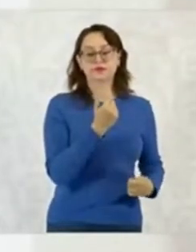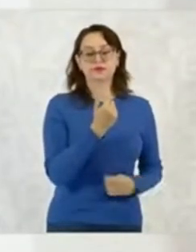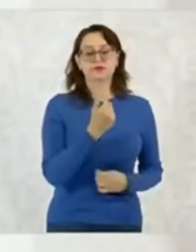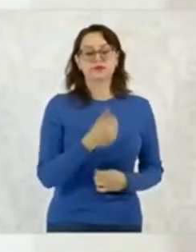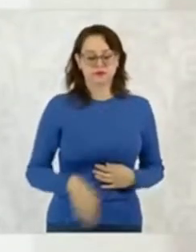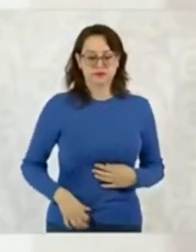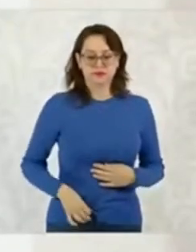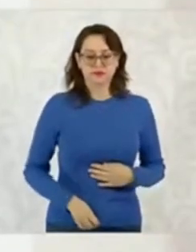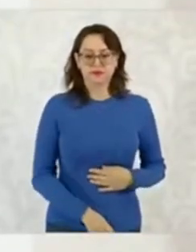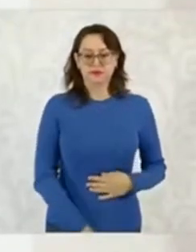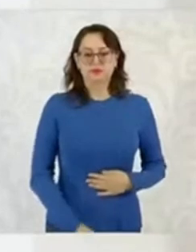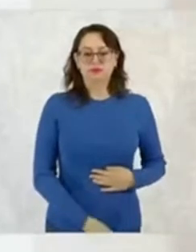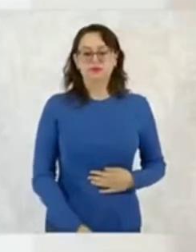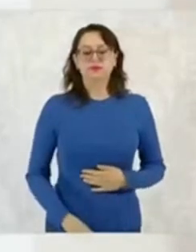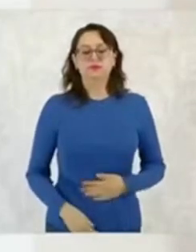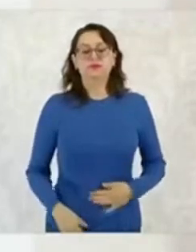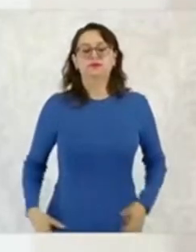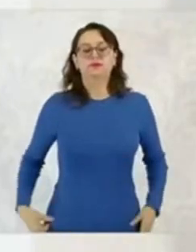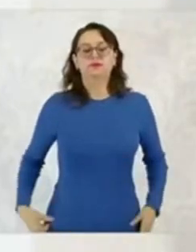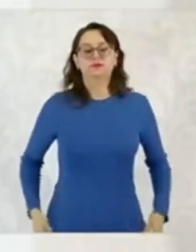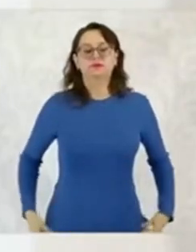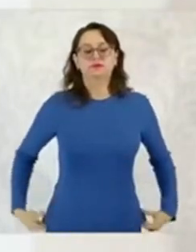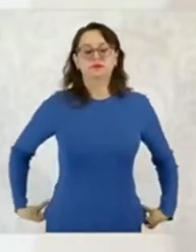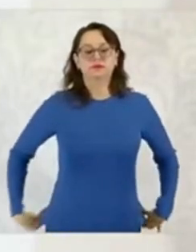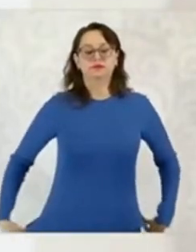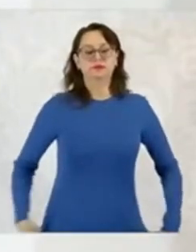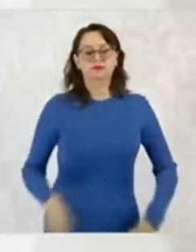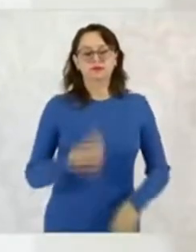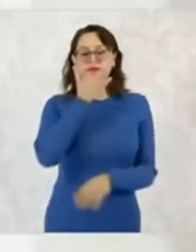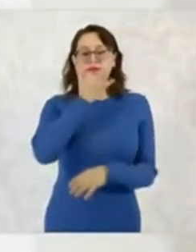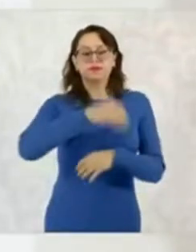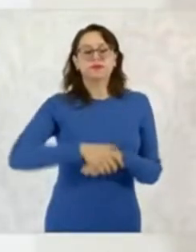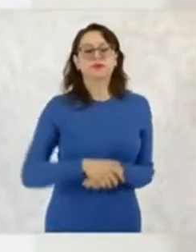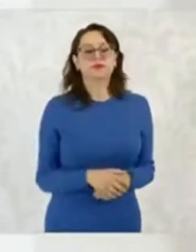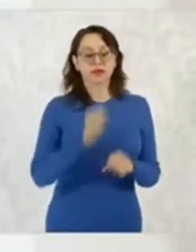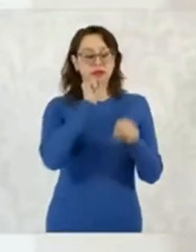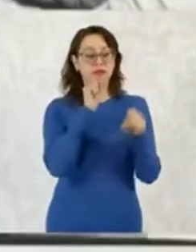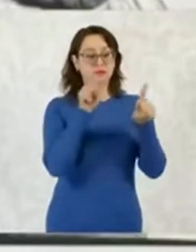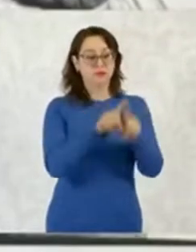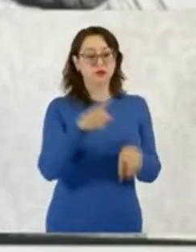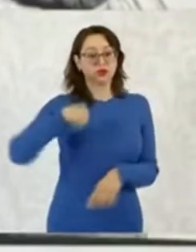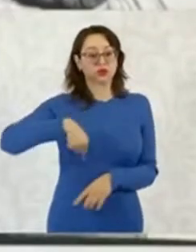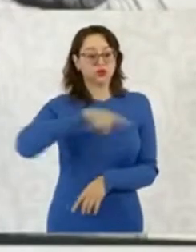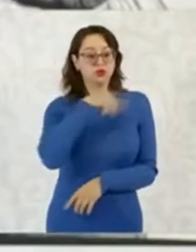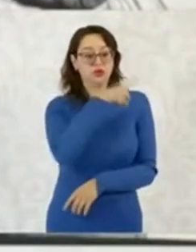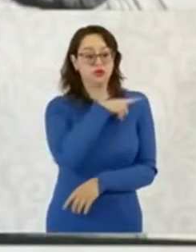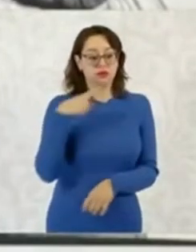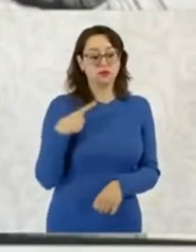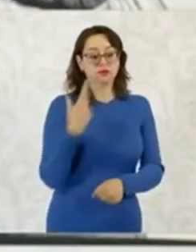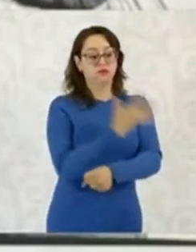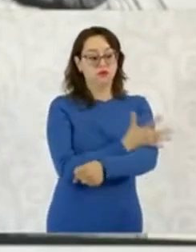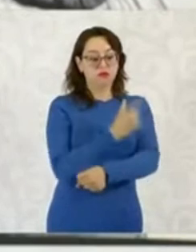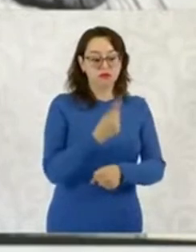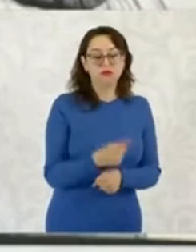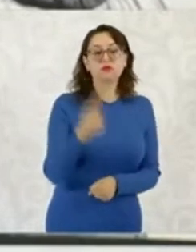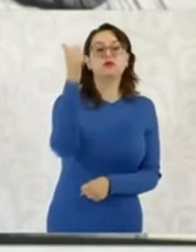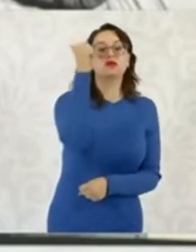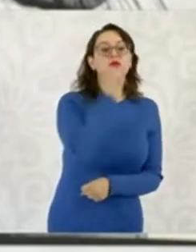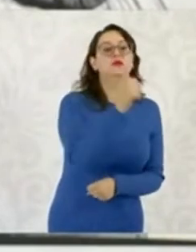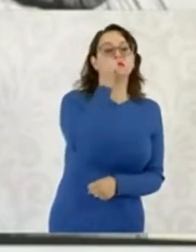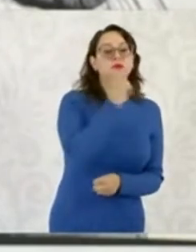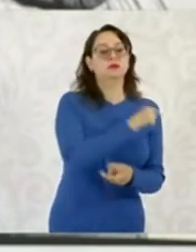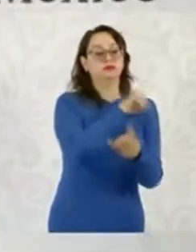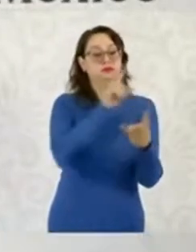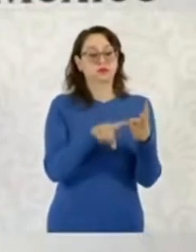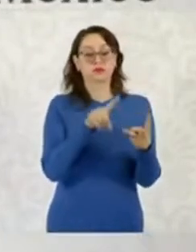Tiene que ver con decir la verdad siempre y tiene que ver también con el derecho de réplica.